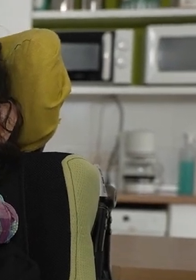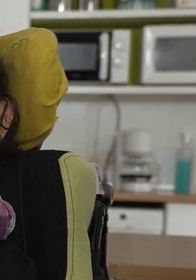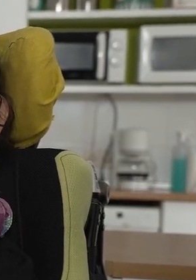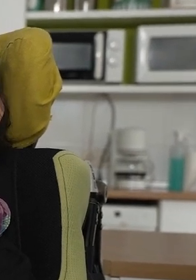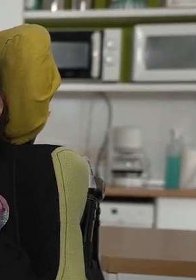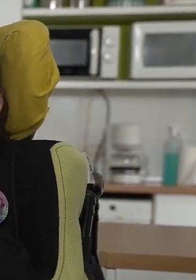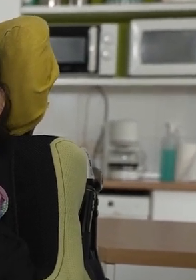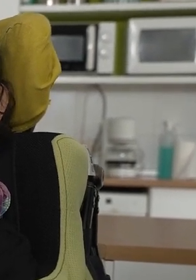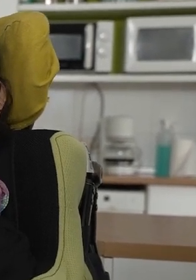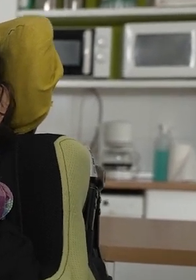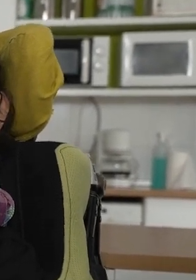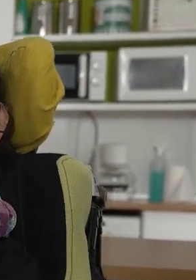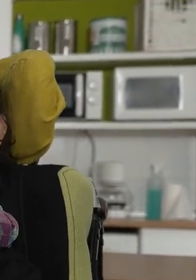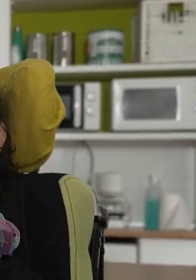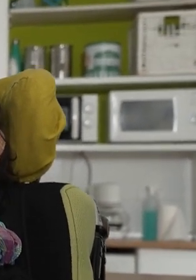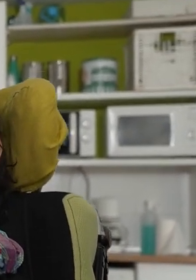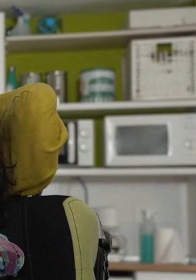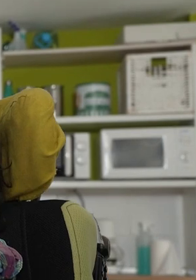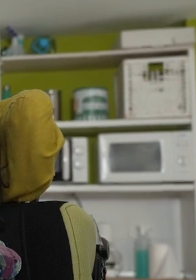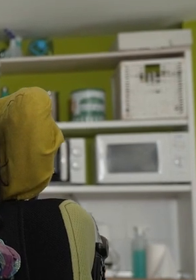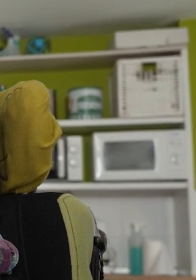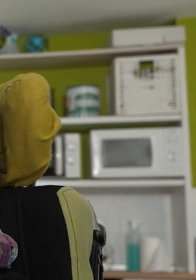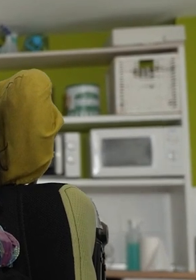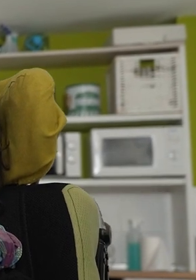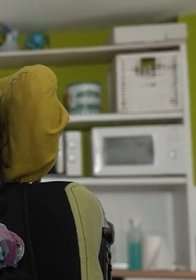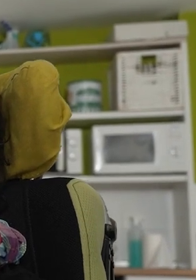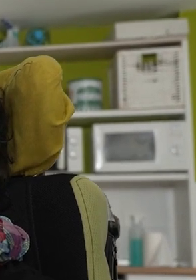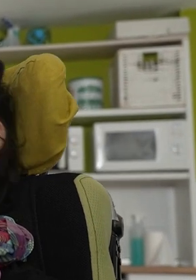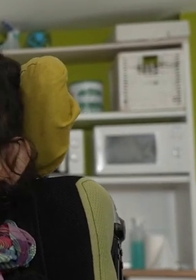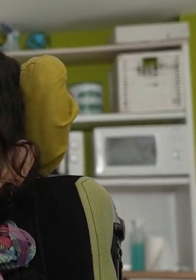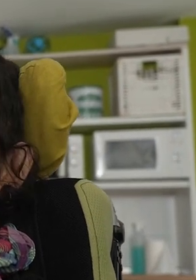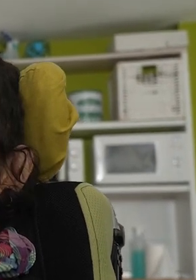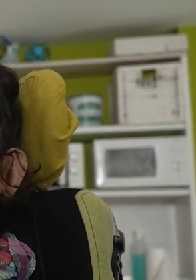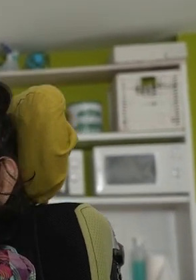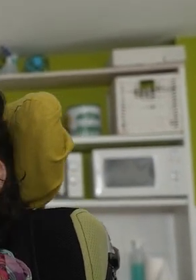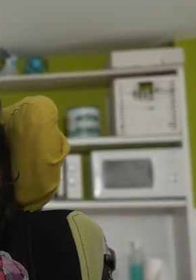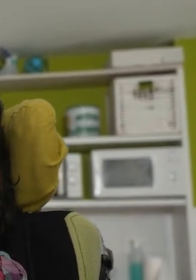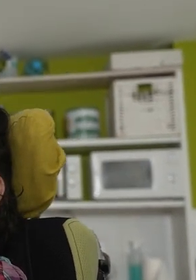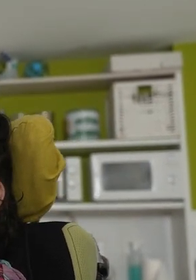Eso sí que a ti te... ¿Te acuerdas la primera vez que te montaste en la yegua? Que dijo mamá,